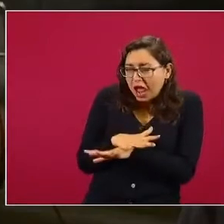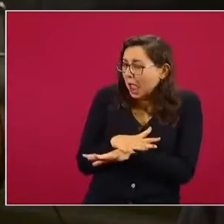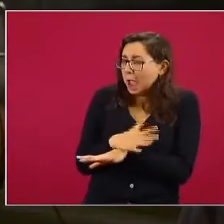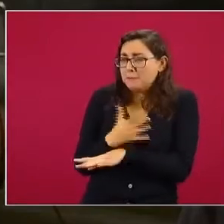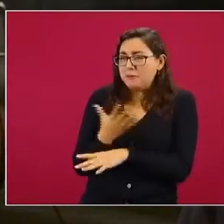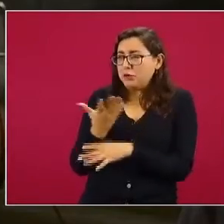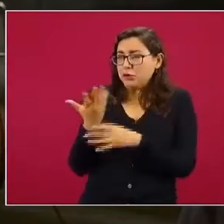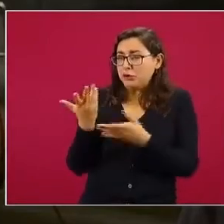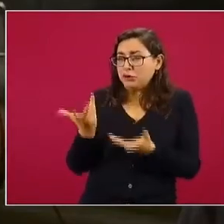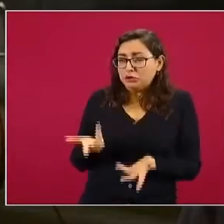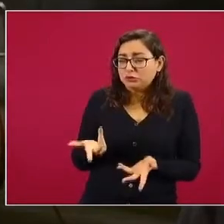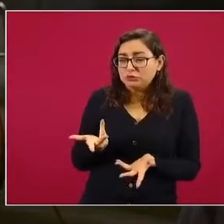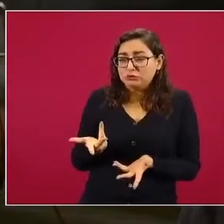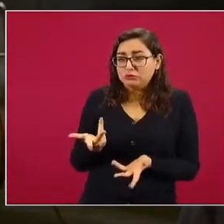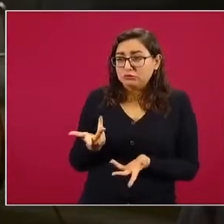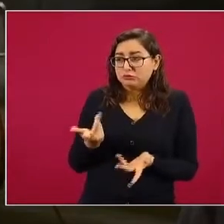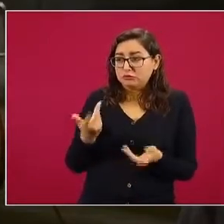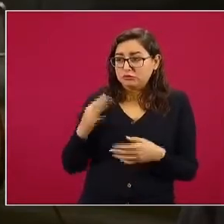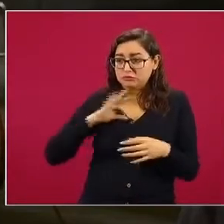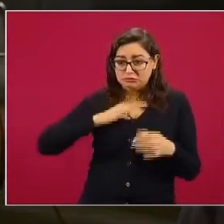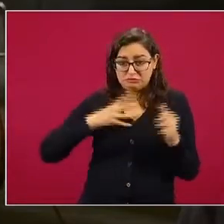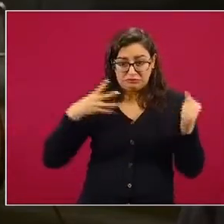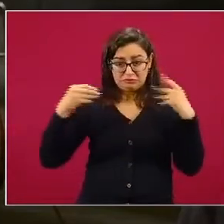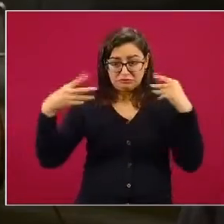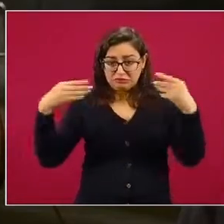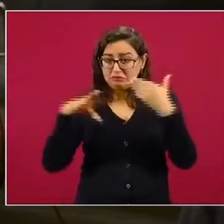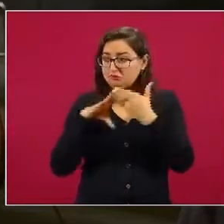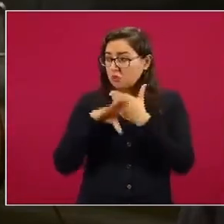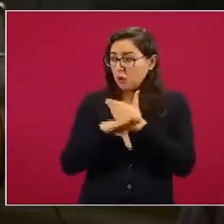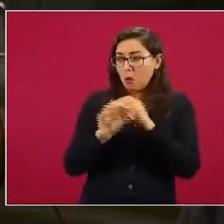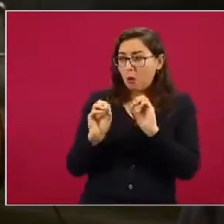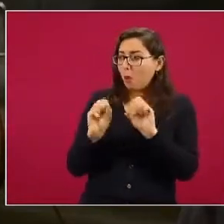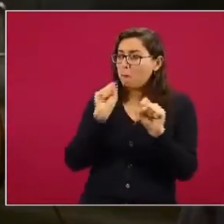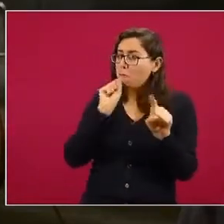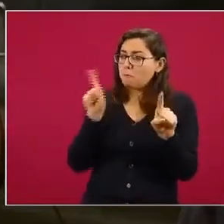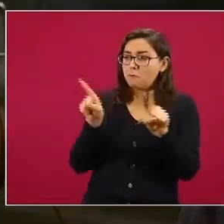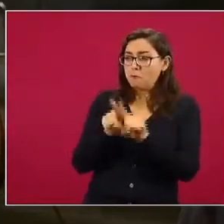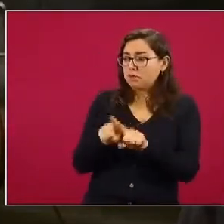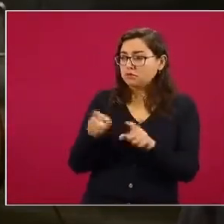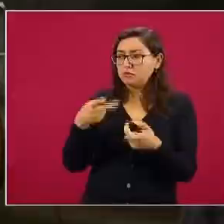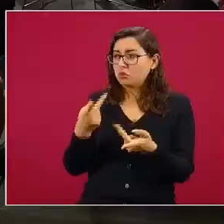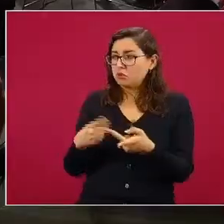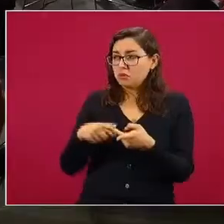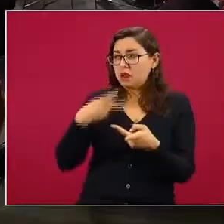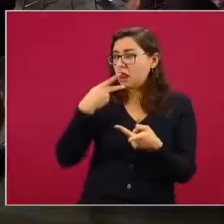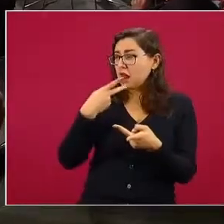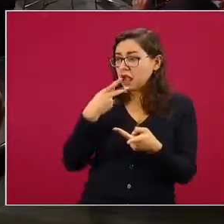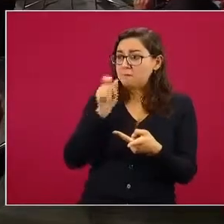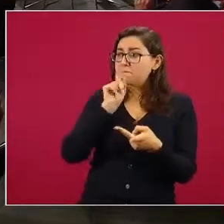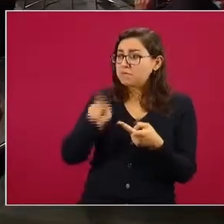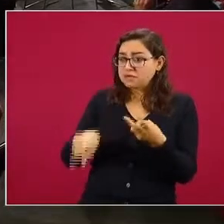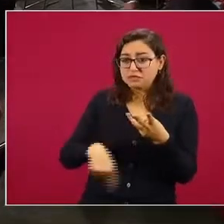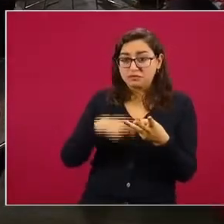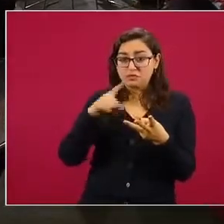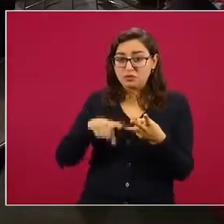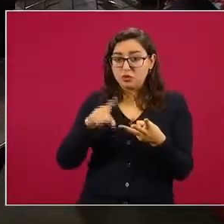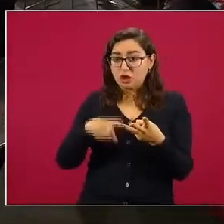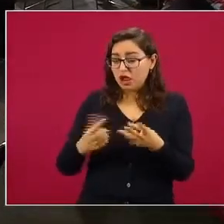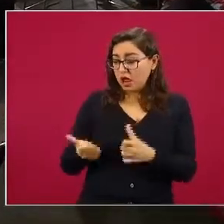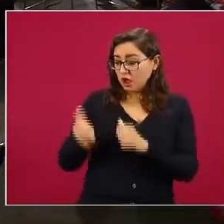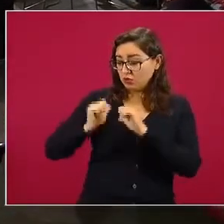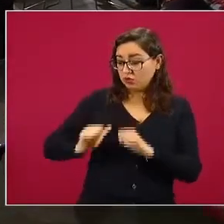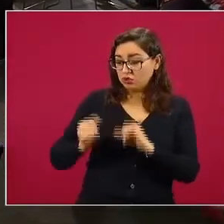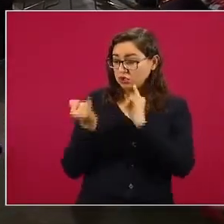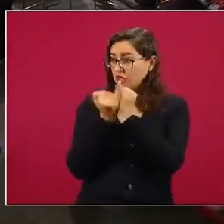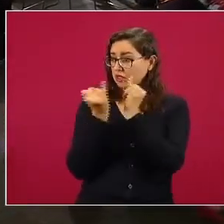del gobierno mexicano en su combate a la pandemia? ¿Seguirán las mismas medidas, el mismo discurso, el mismo ejemplo de parte de las